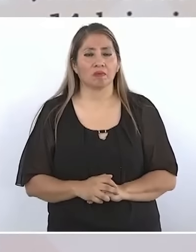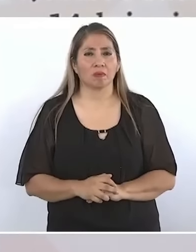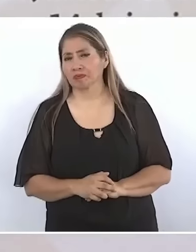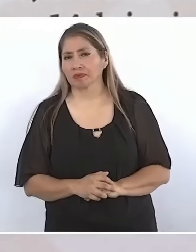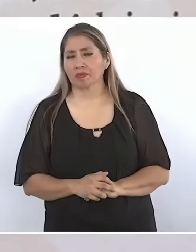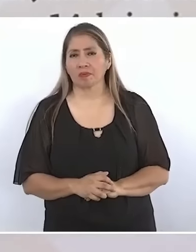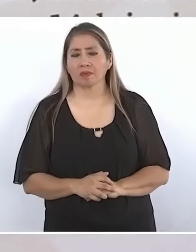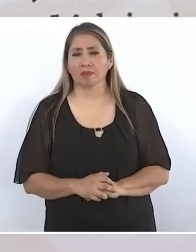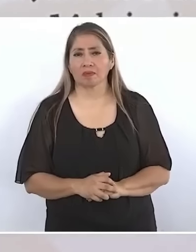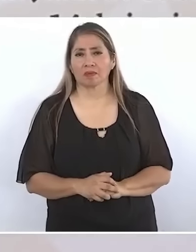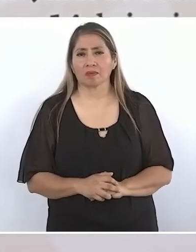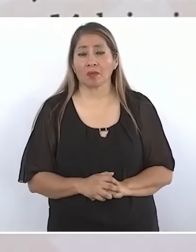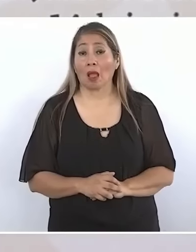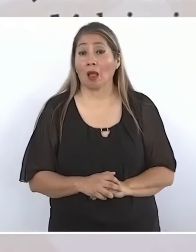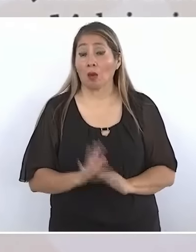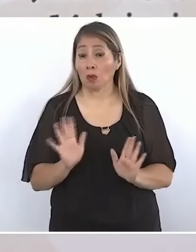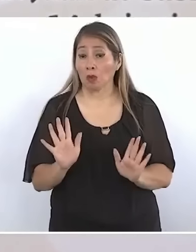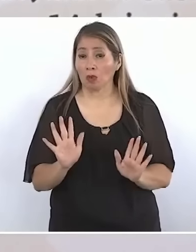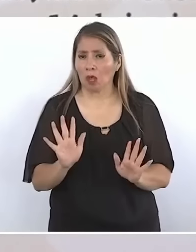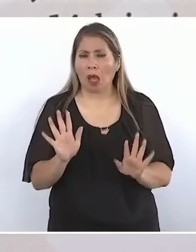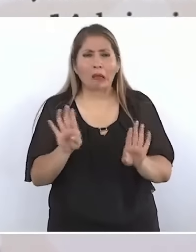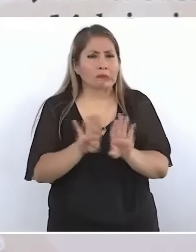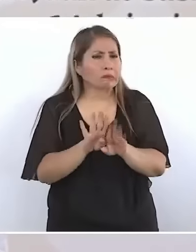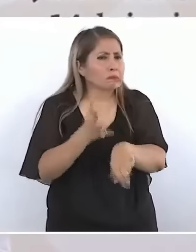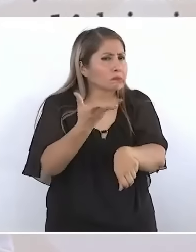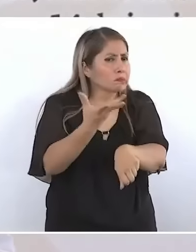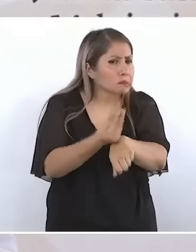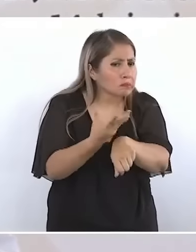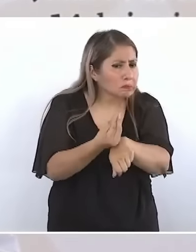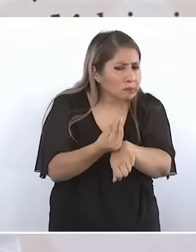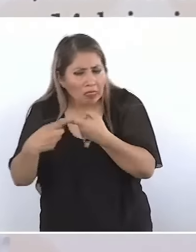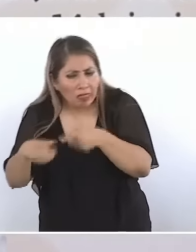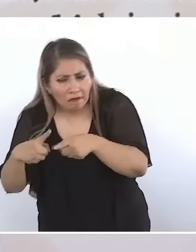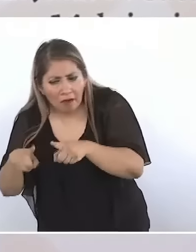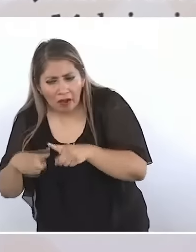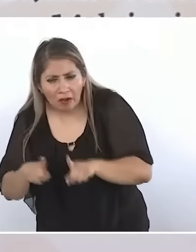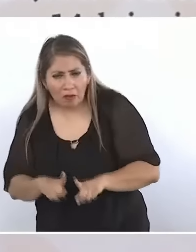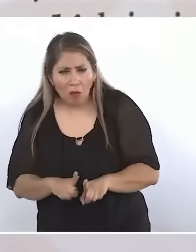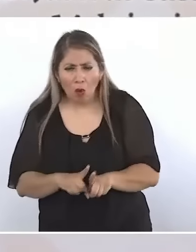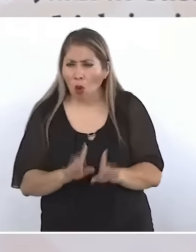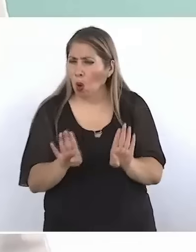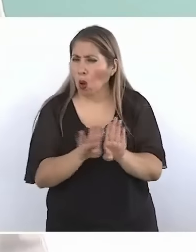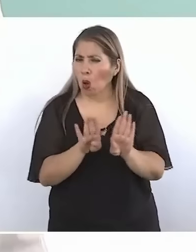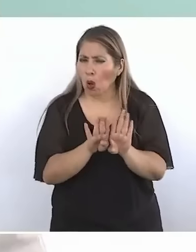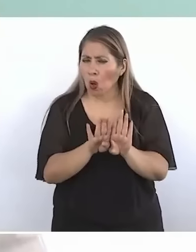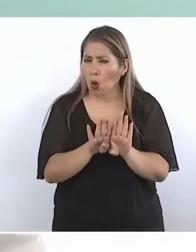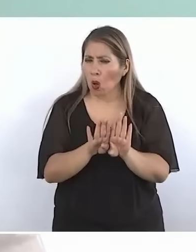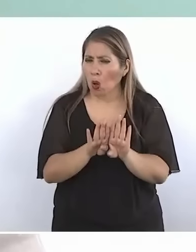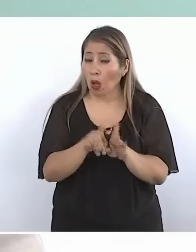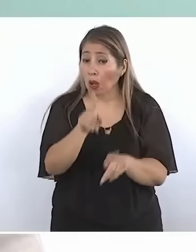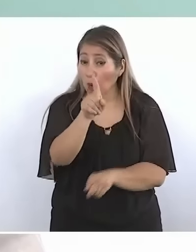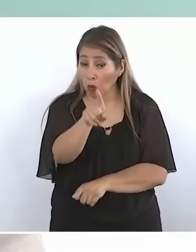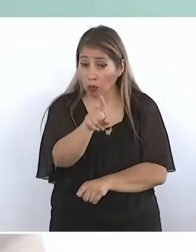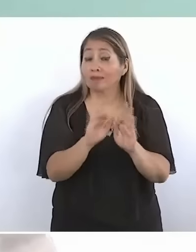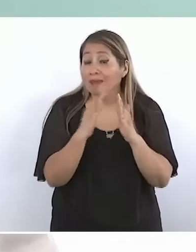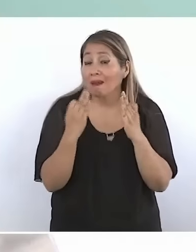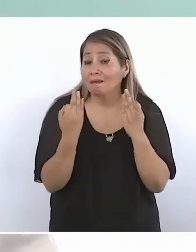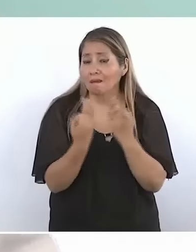Y estamos resolviendo los mexicanos nuestras diferencias mediante el método